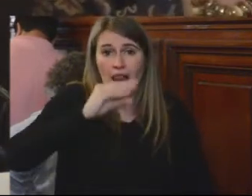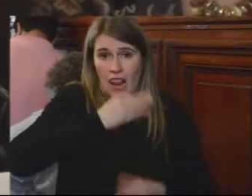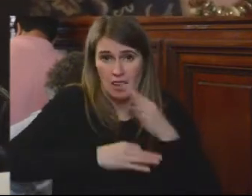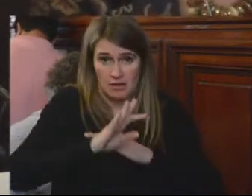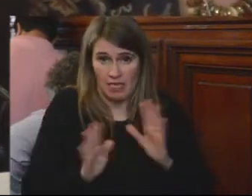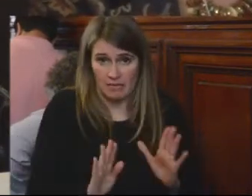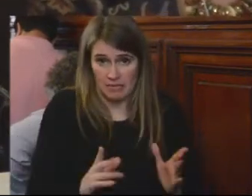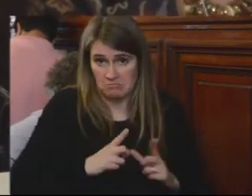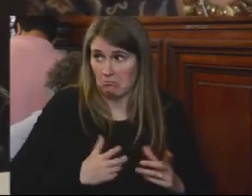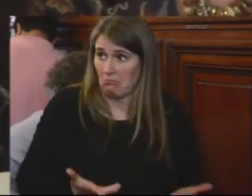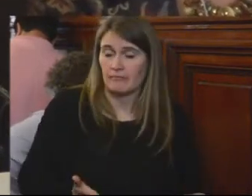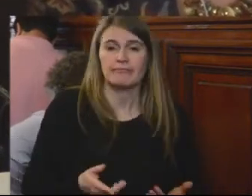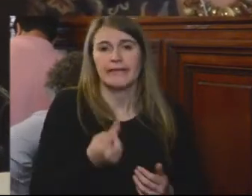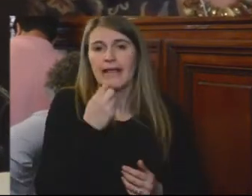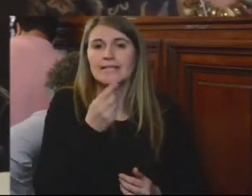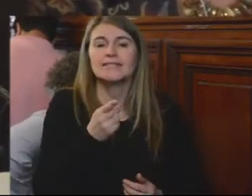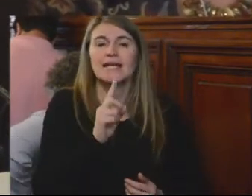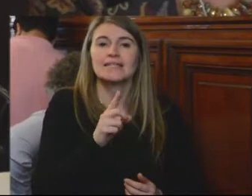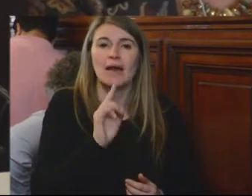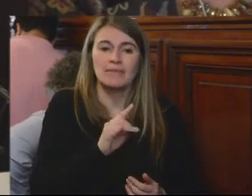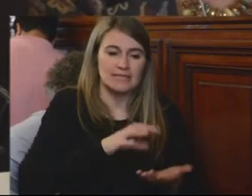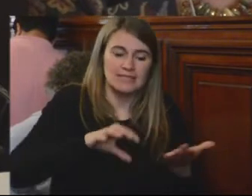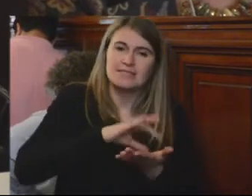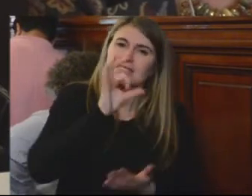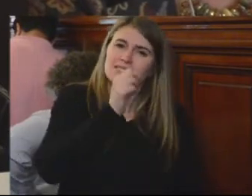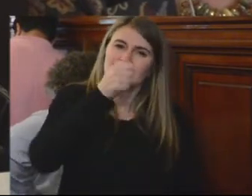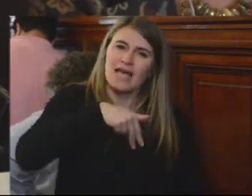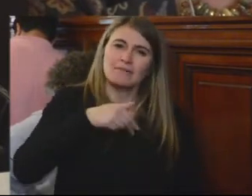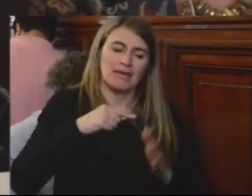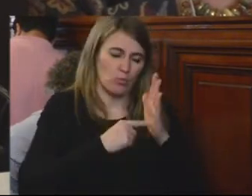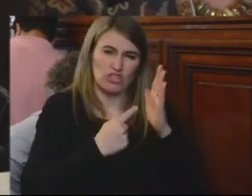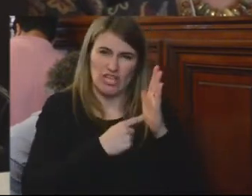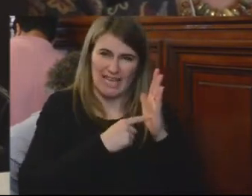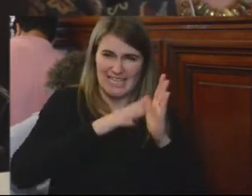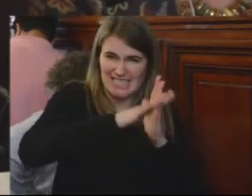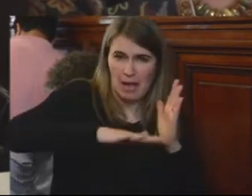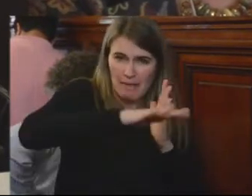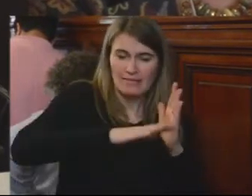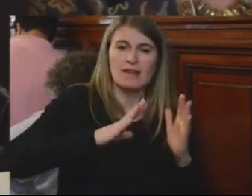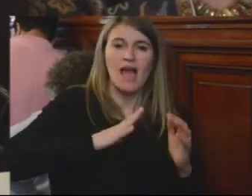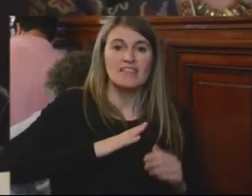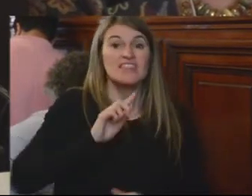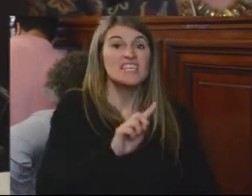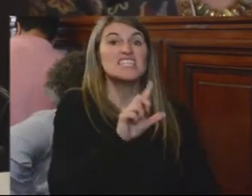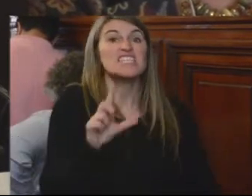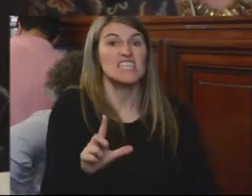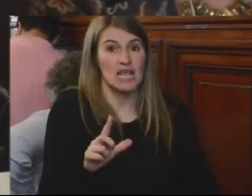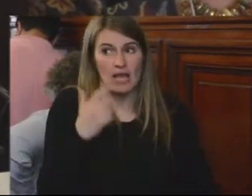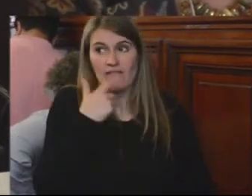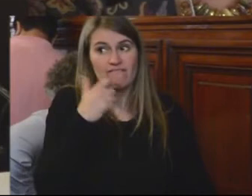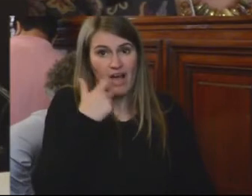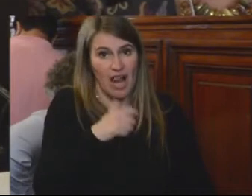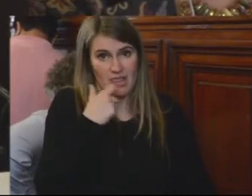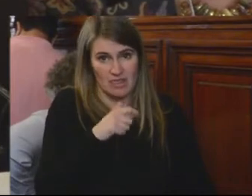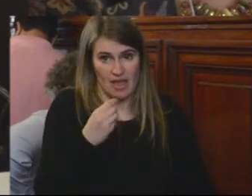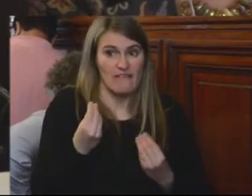se destaca por la negativa de la jurisdicción de san martín en la provincia de buenos aires donde hay 17 causas pendientes de juicio en la plata